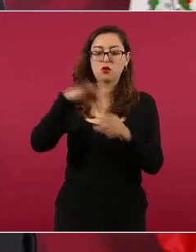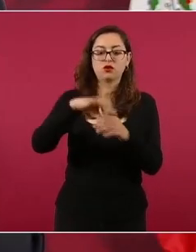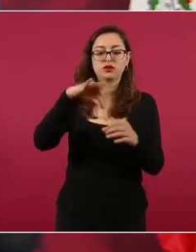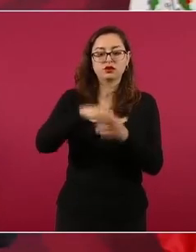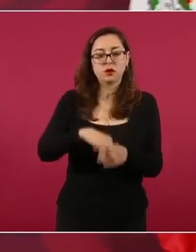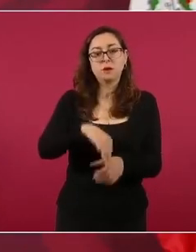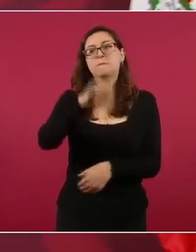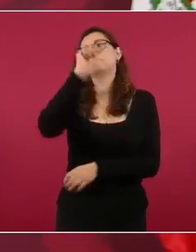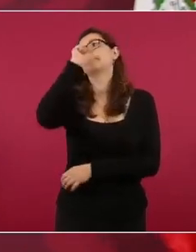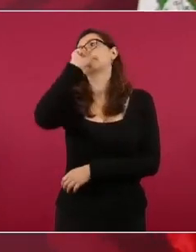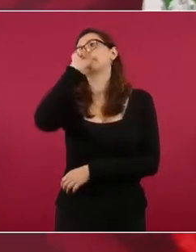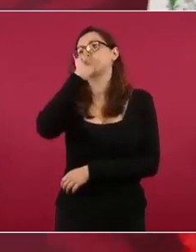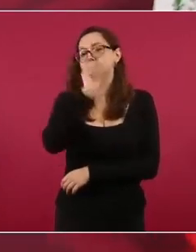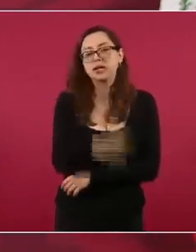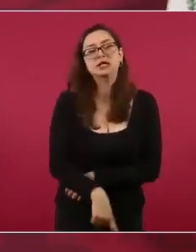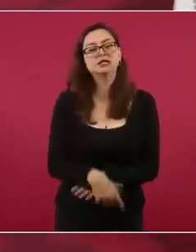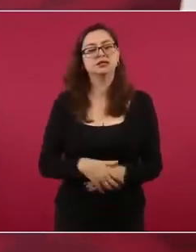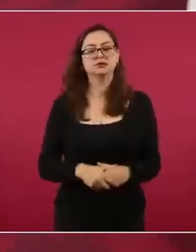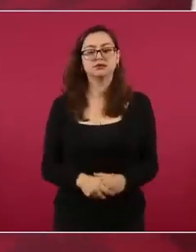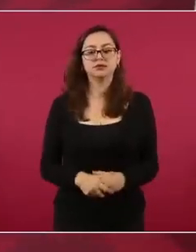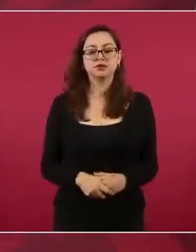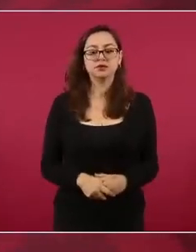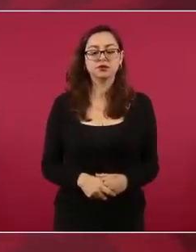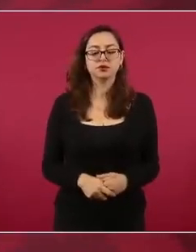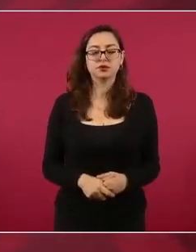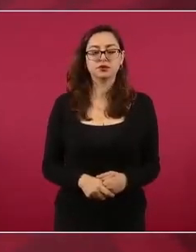fue a representar al gobierno